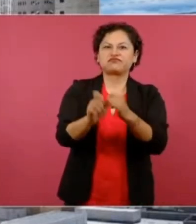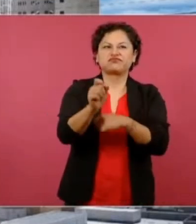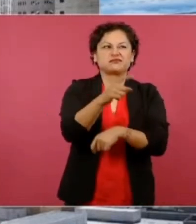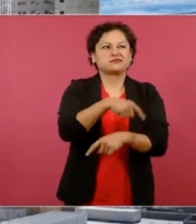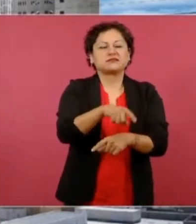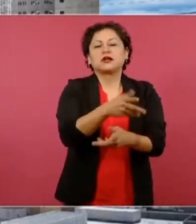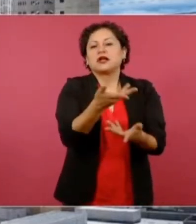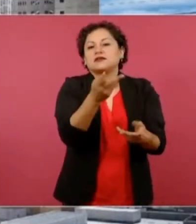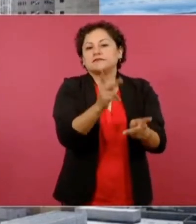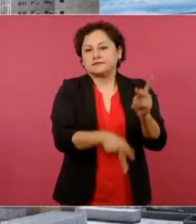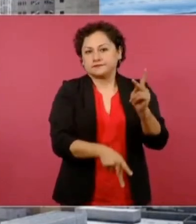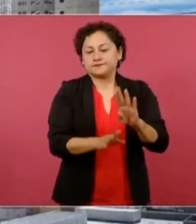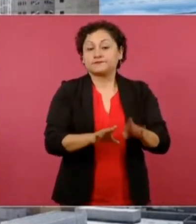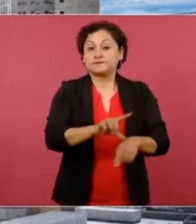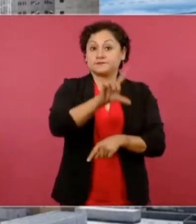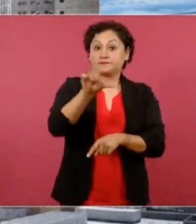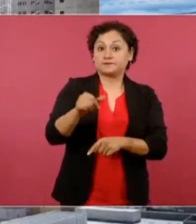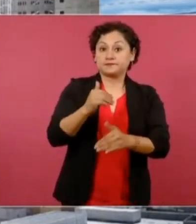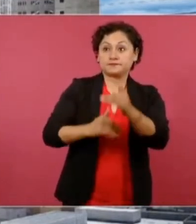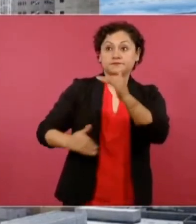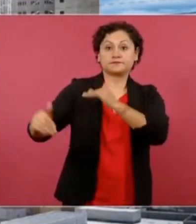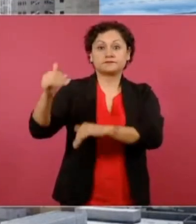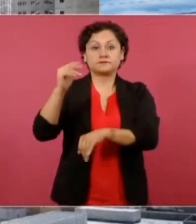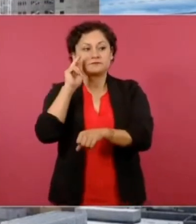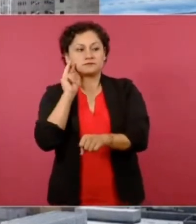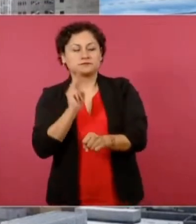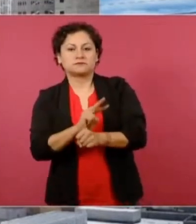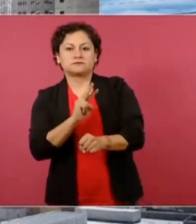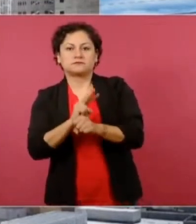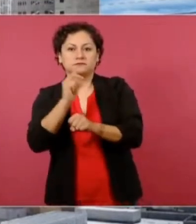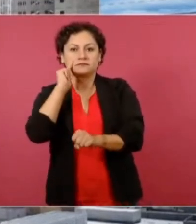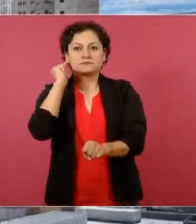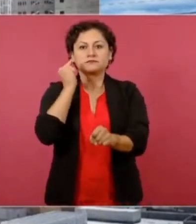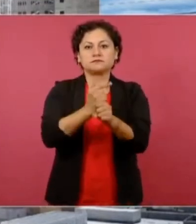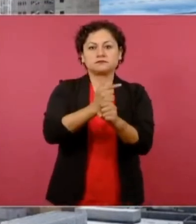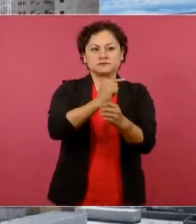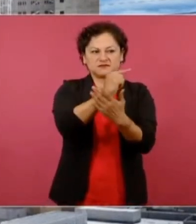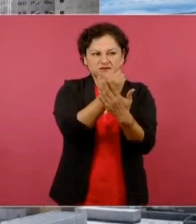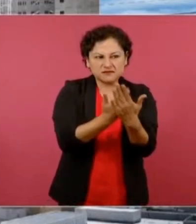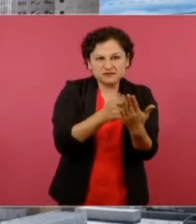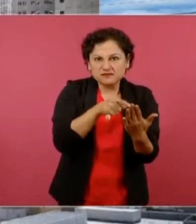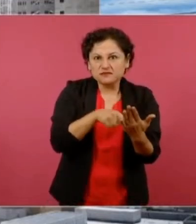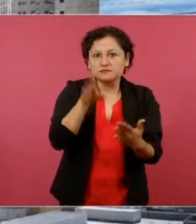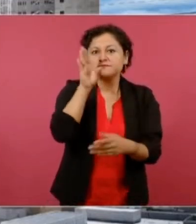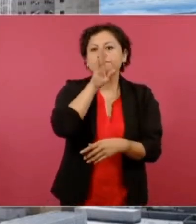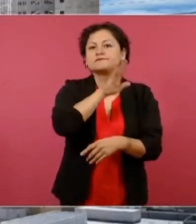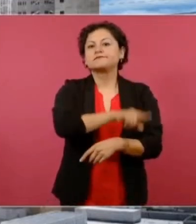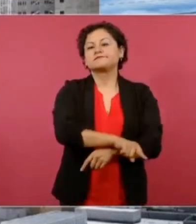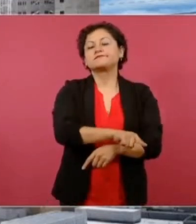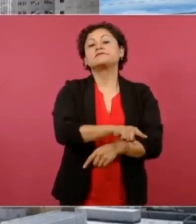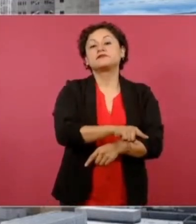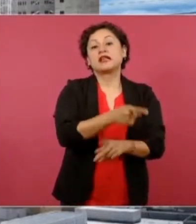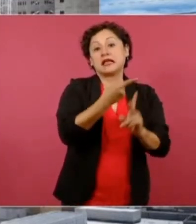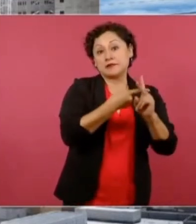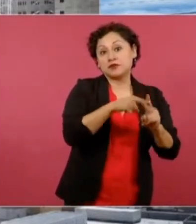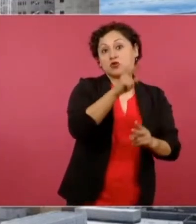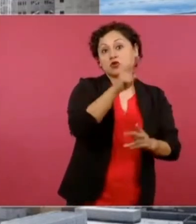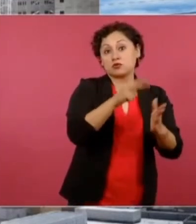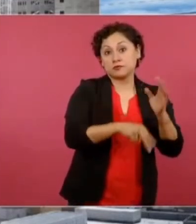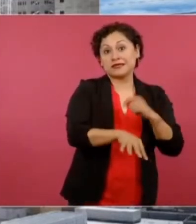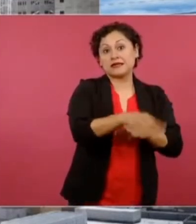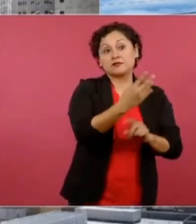equipado. La Auditoría Superior de la Federación detectó anomalías en la licitación y esa construcción iniciada en 2014